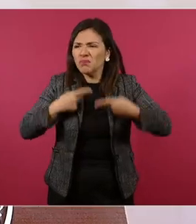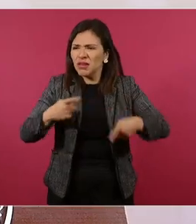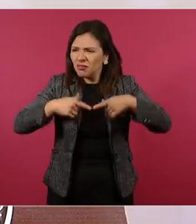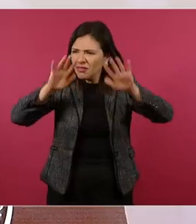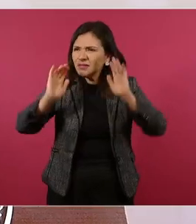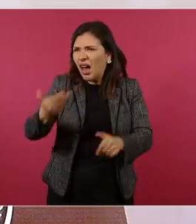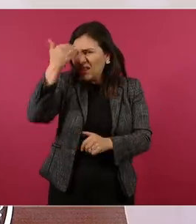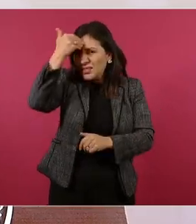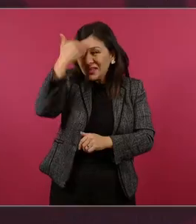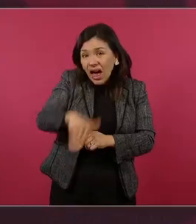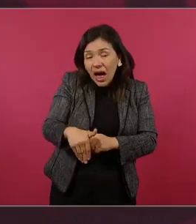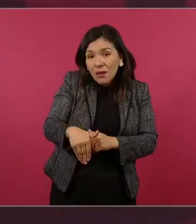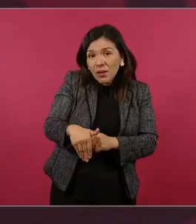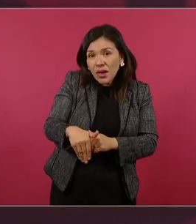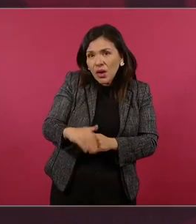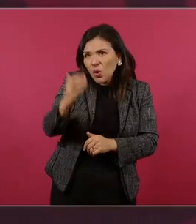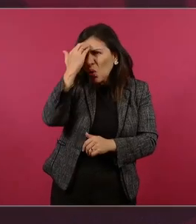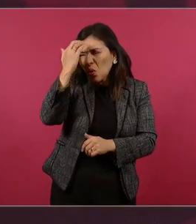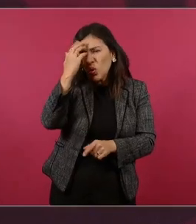consciente